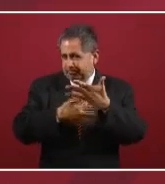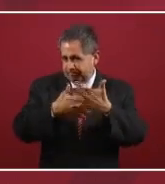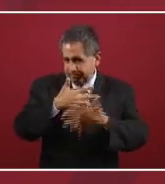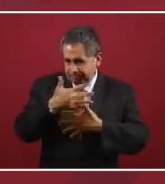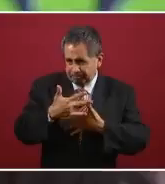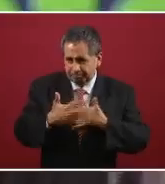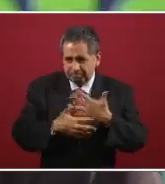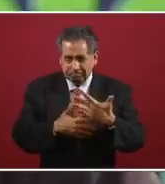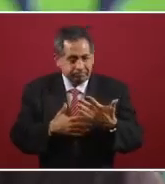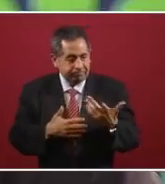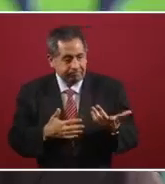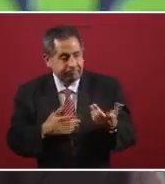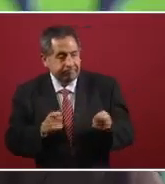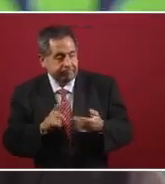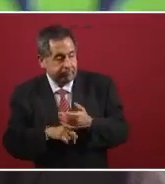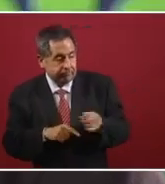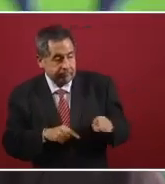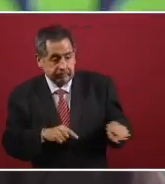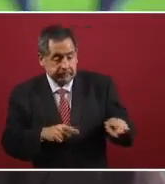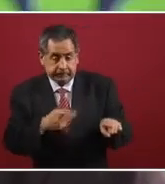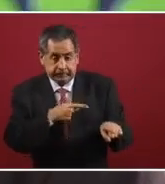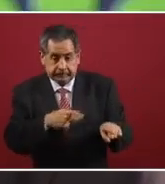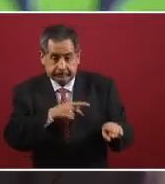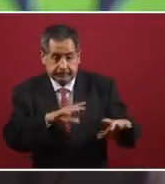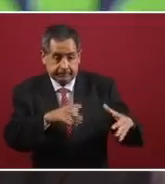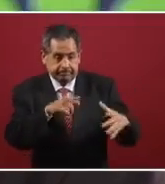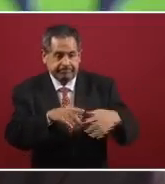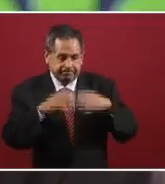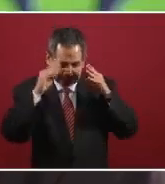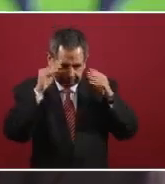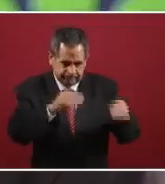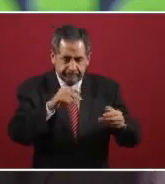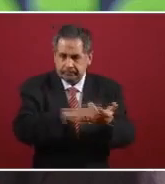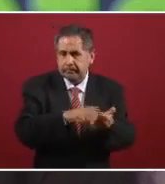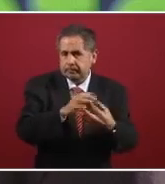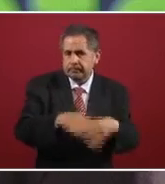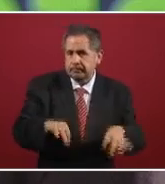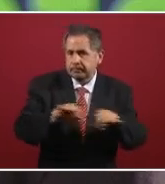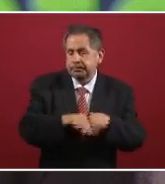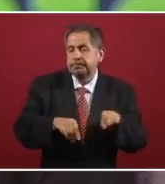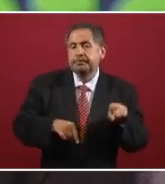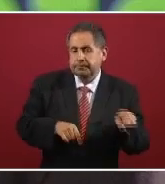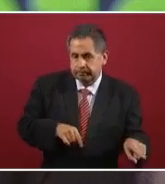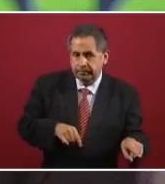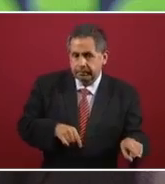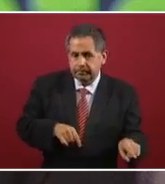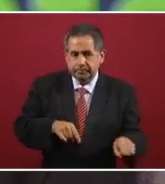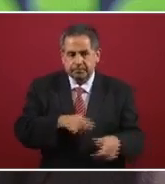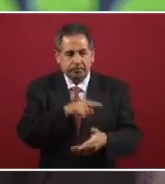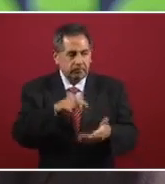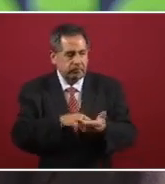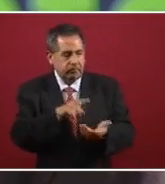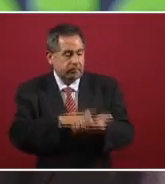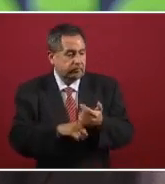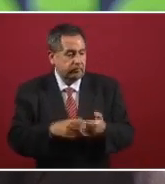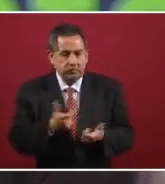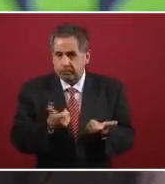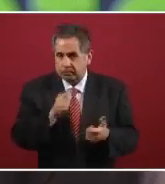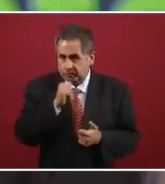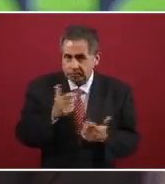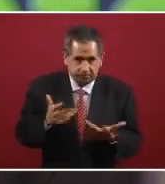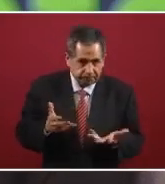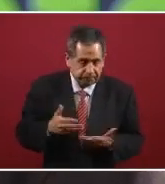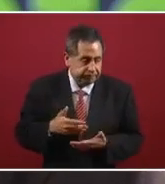en esta estrategia integral interinstitucional pues va a ser muy importante que en estas zonas deprimidas económicamente y